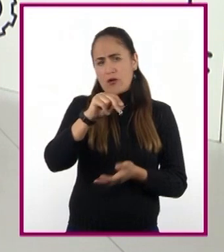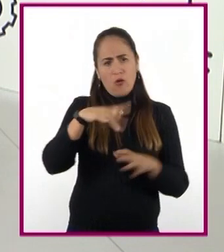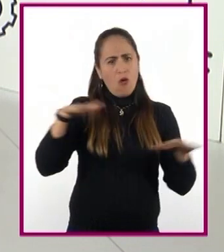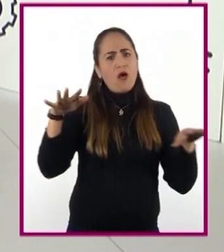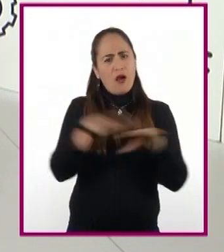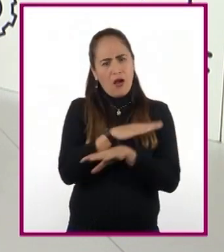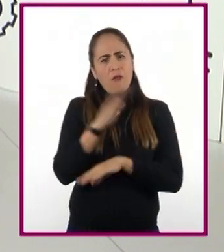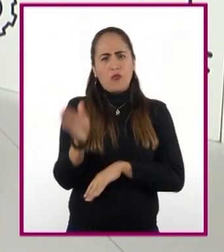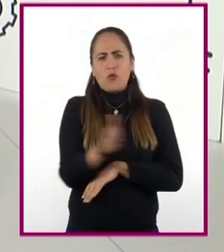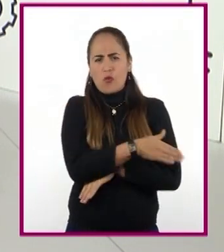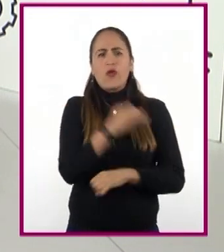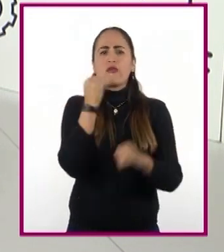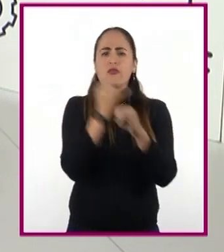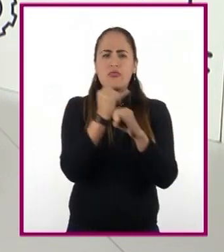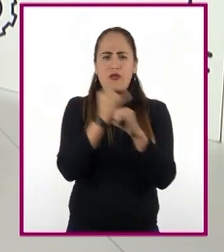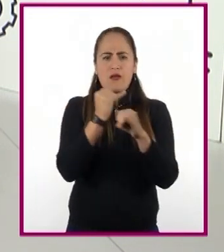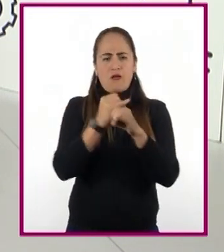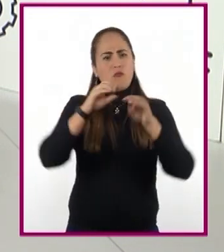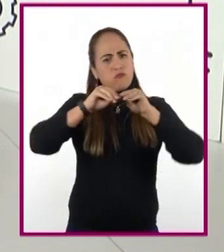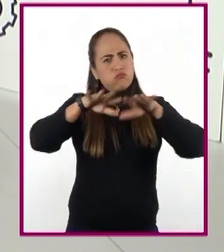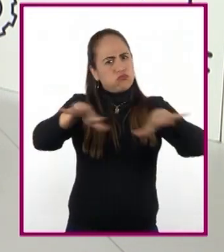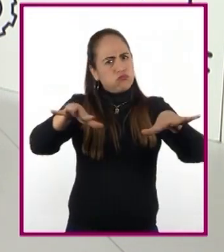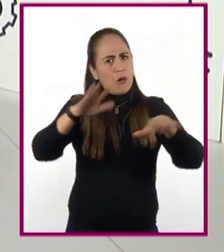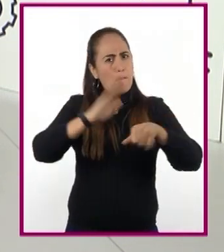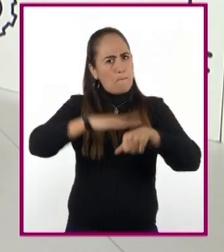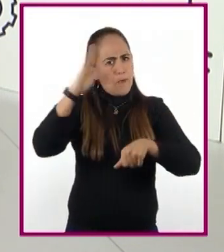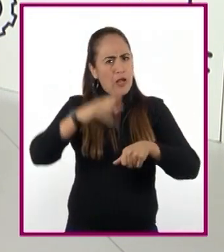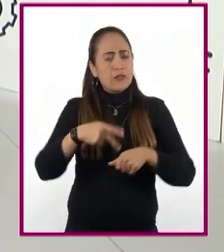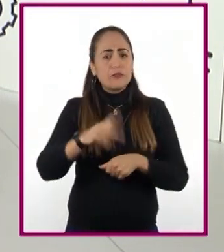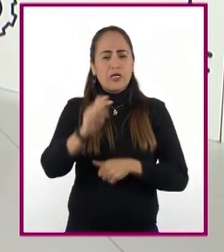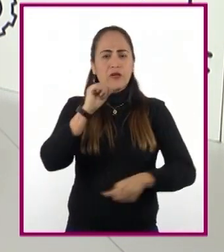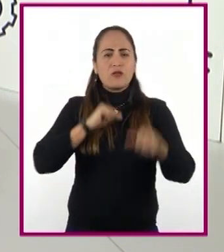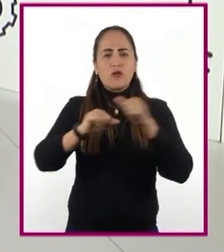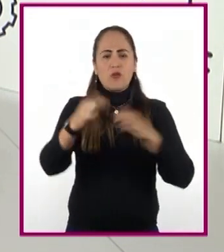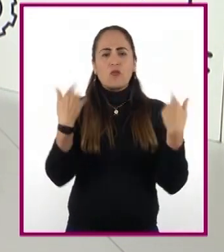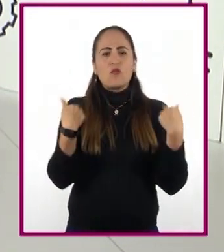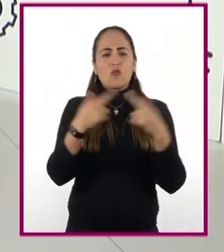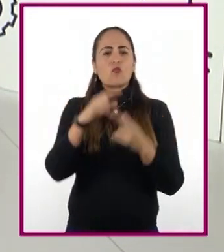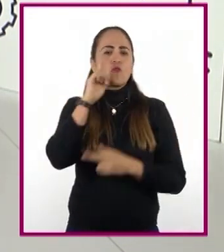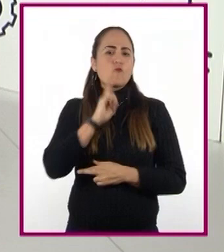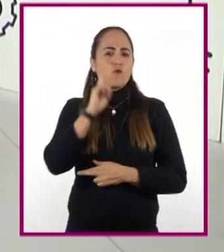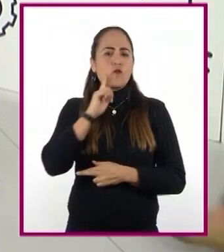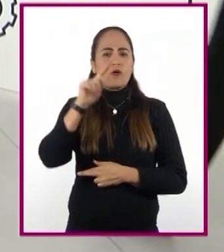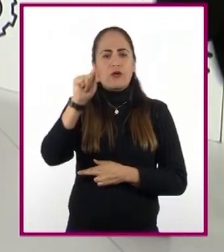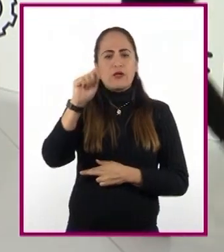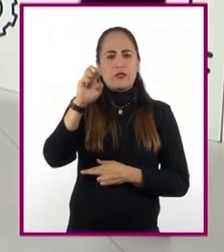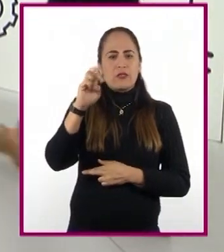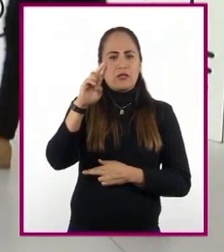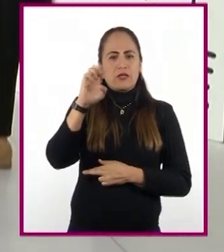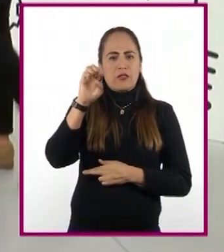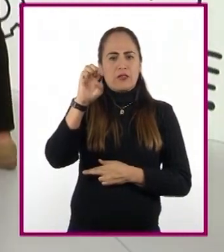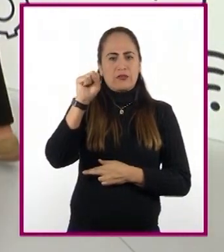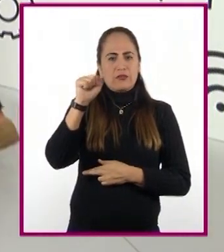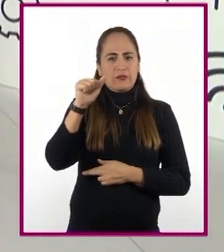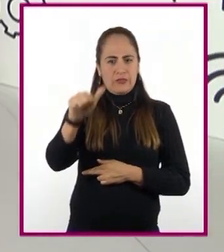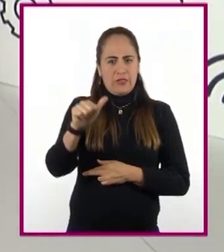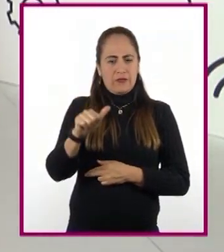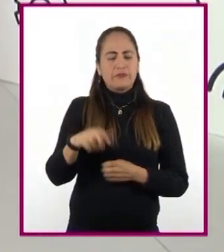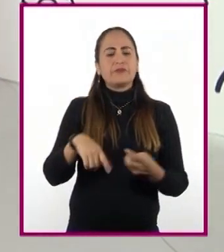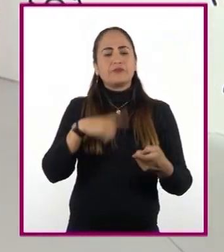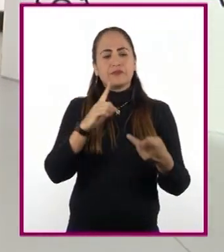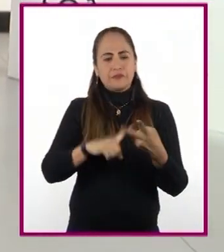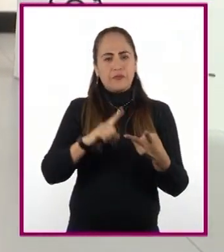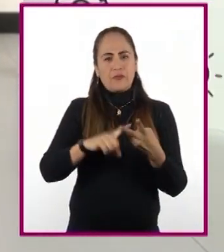de difusión digital. Pero para hablar de esto, los dejo con la profesora Teresa Valencia Islas y el